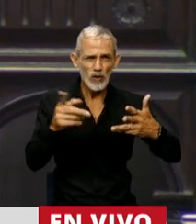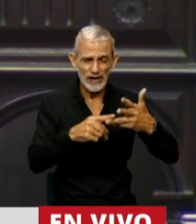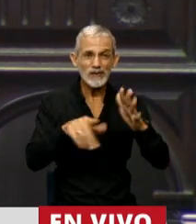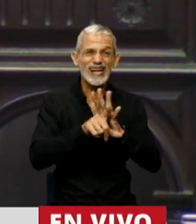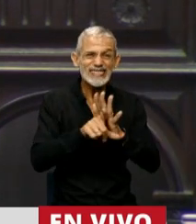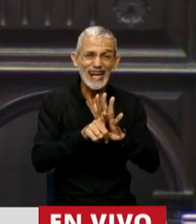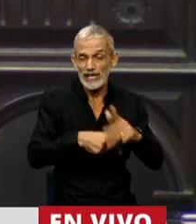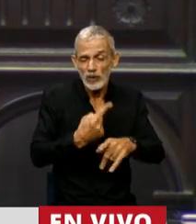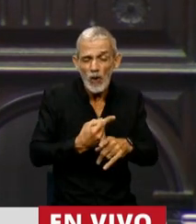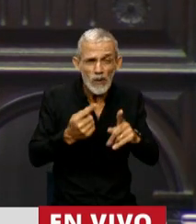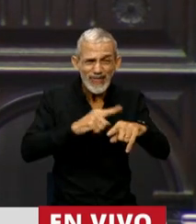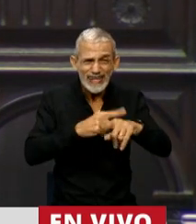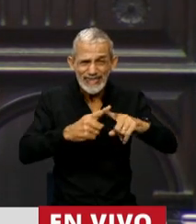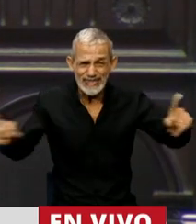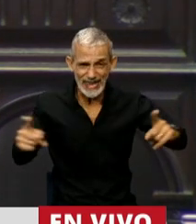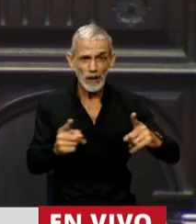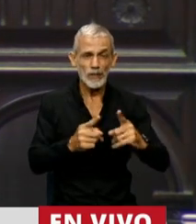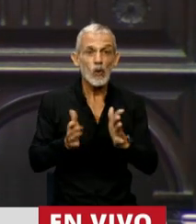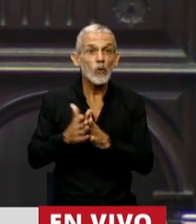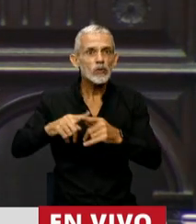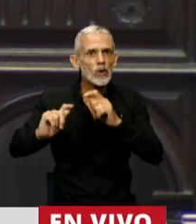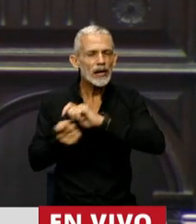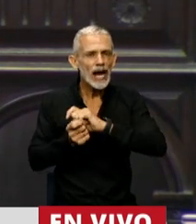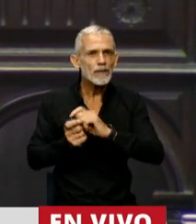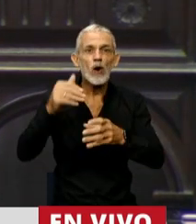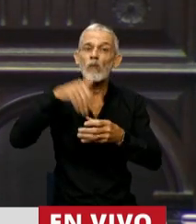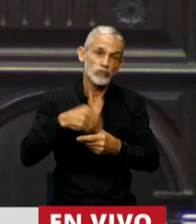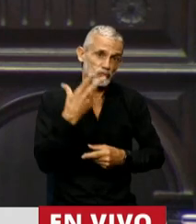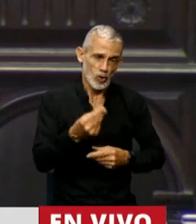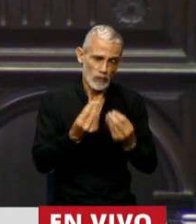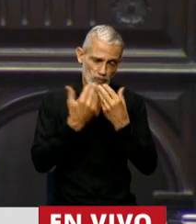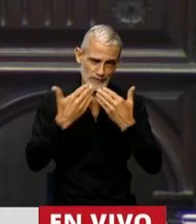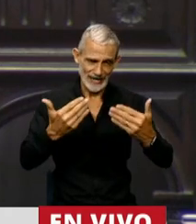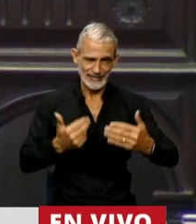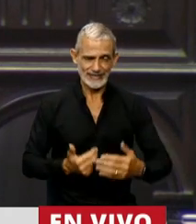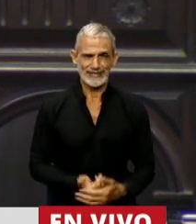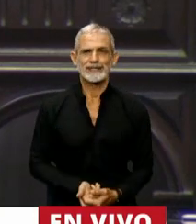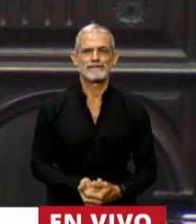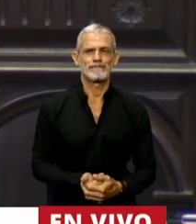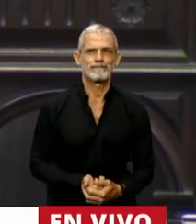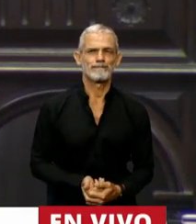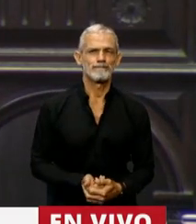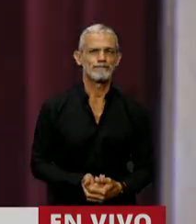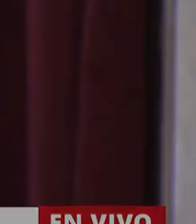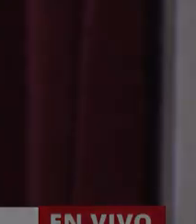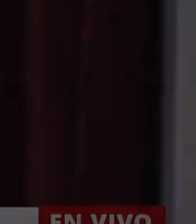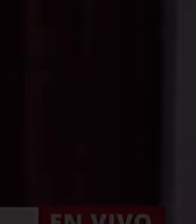es insostenible. Desde Juntos por el Cambio no vamos a acompañar. Muchas gracias, presidente. Gracias, diputado Sleret.